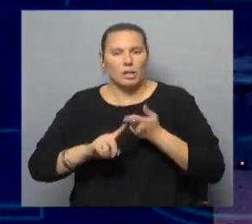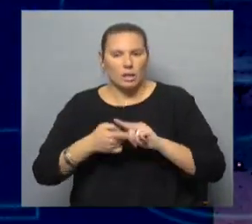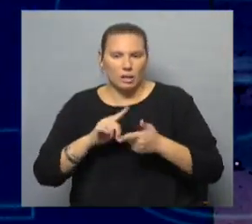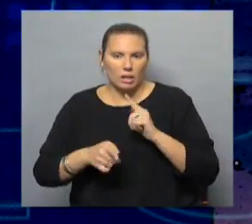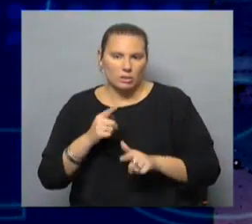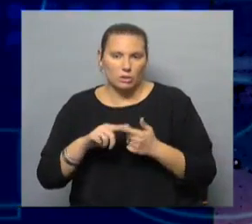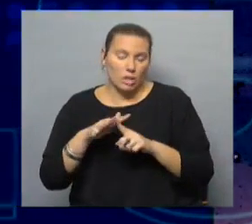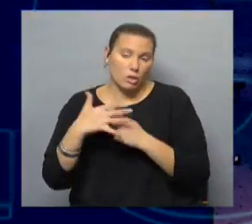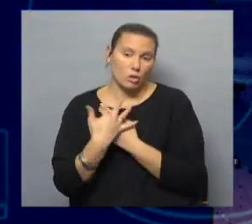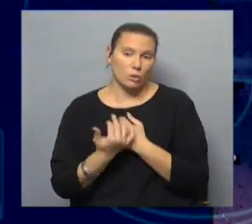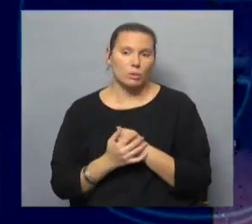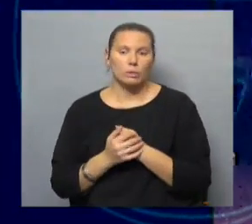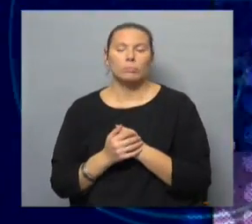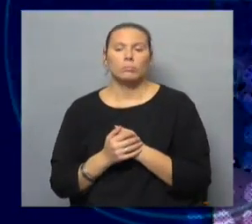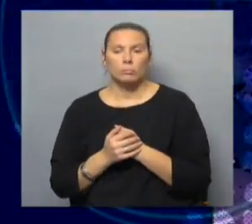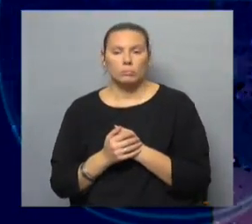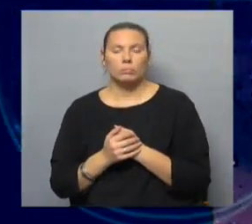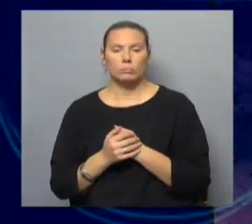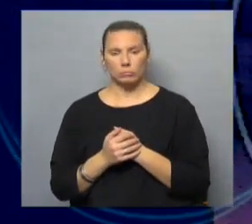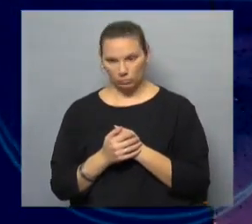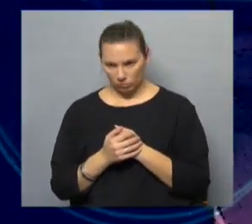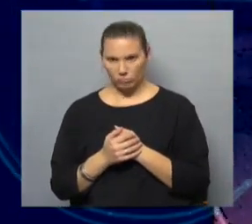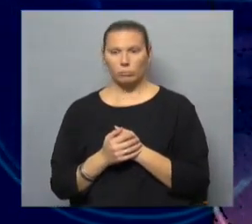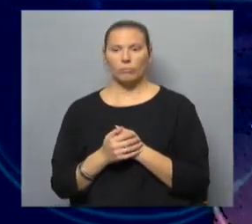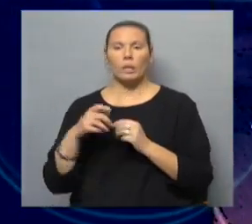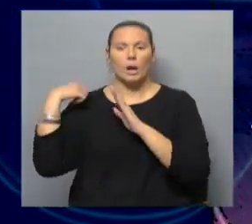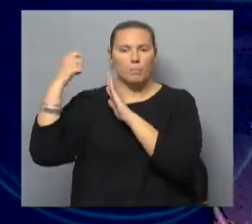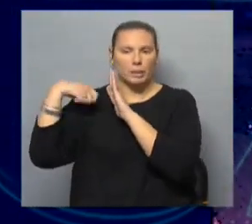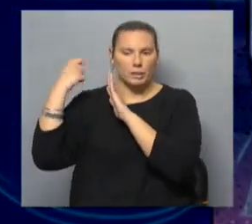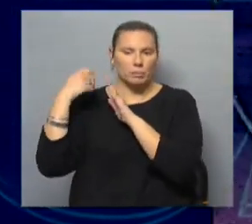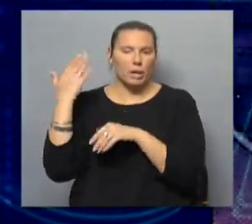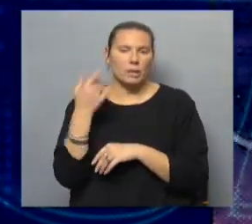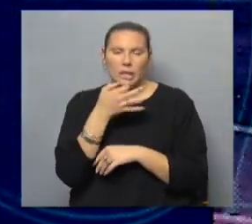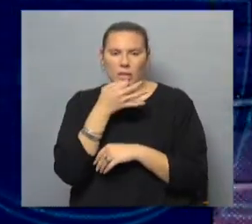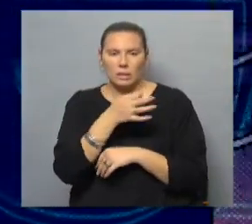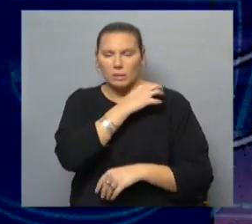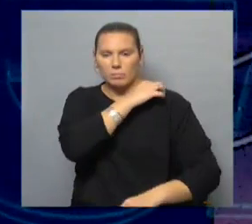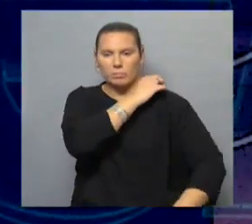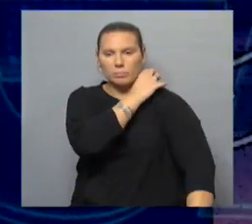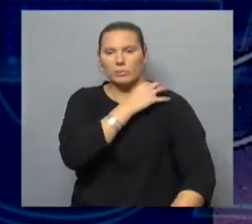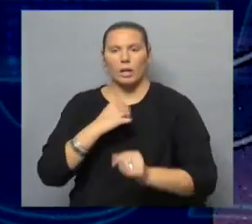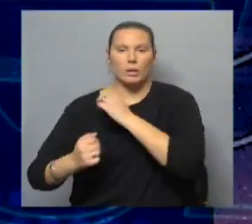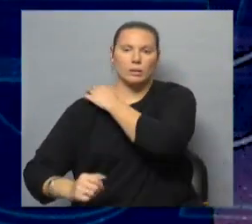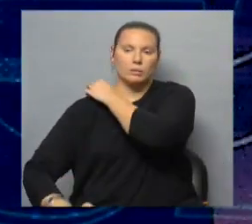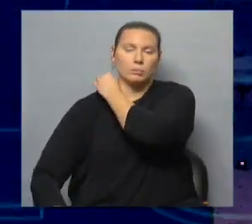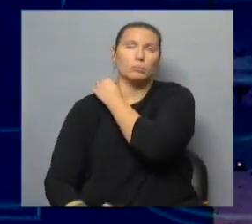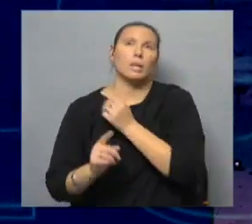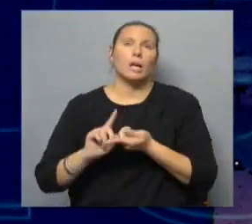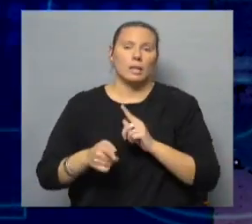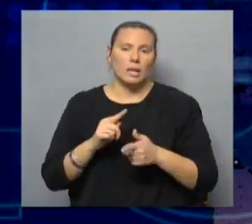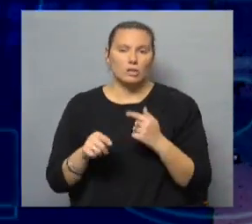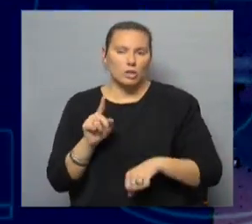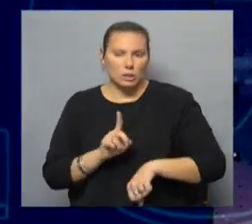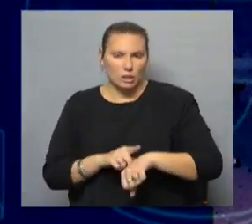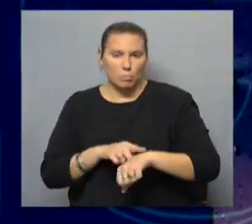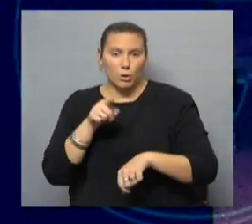relaciones de mi entorno. Claro, perfecto. Tengo en la película, lo dijiste recién, Hay una vinculación con el tiempo. Uh-huh. ¿Es algo que en